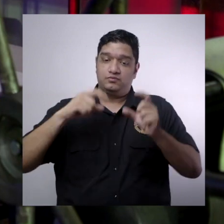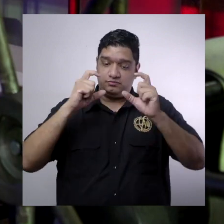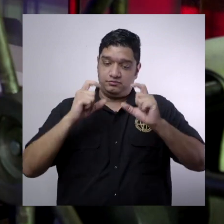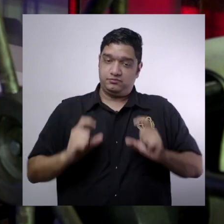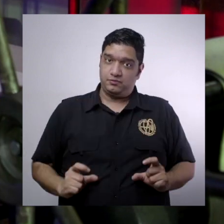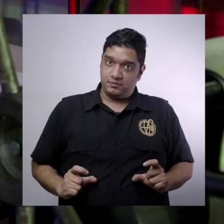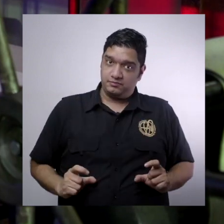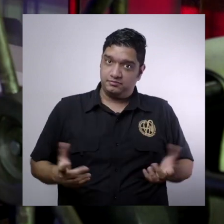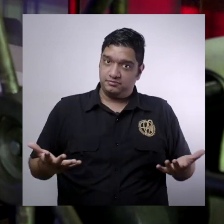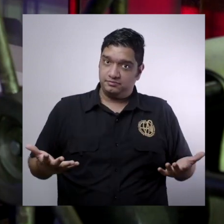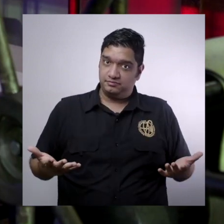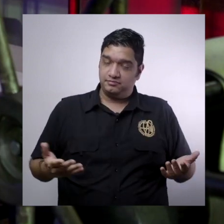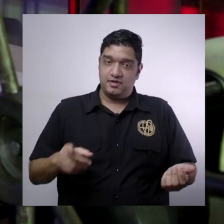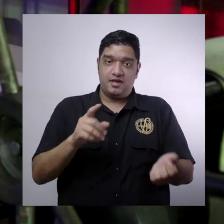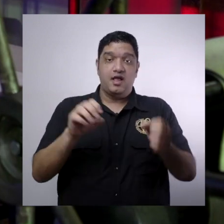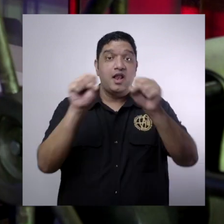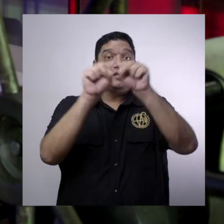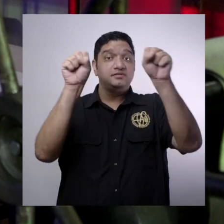sanguíneo,